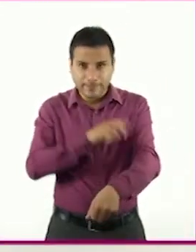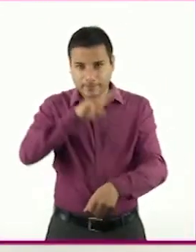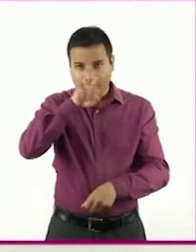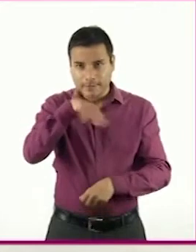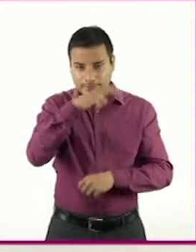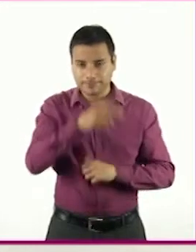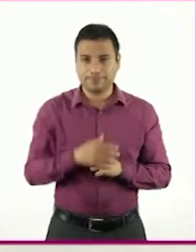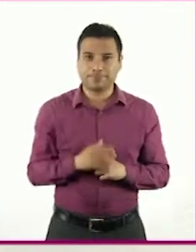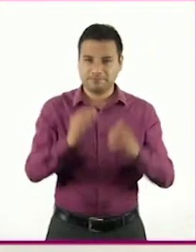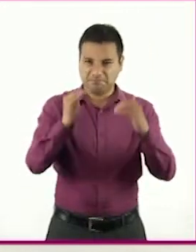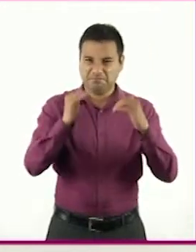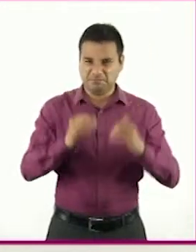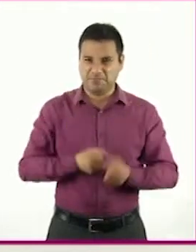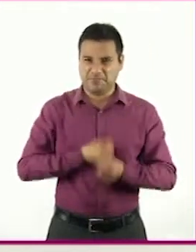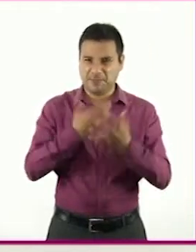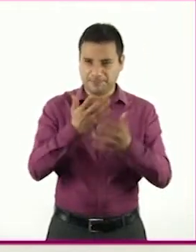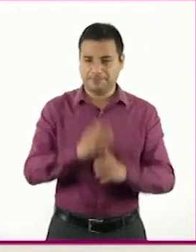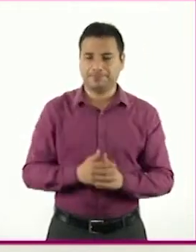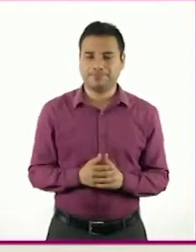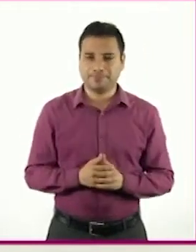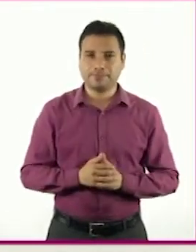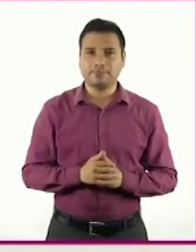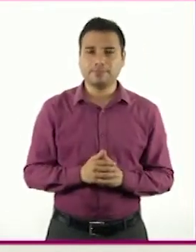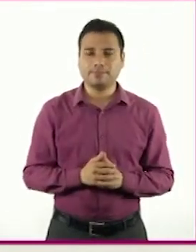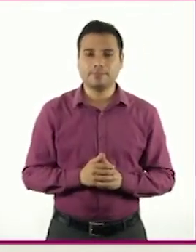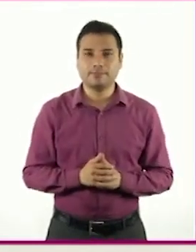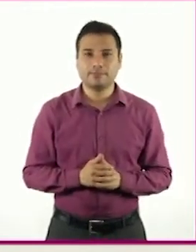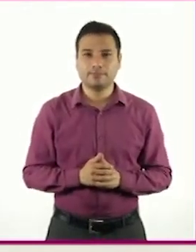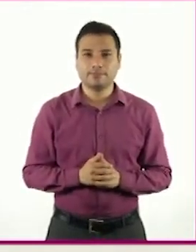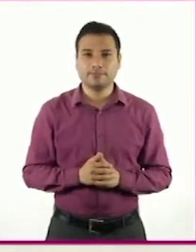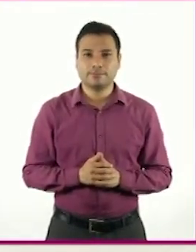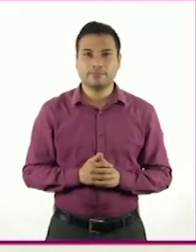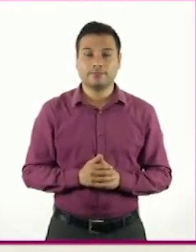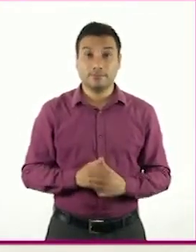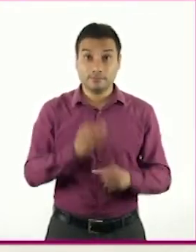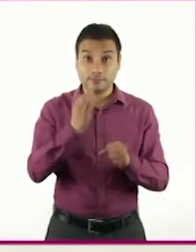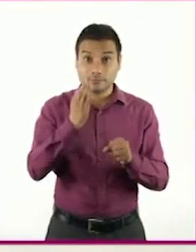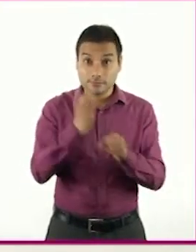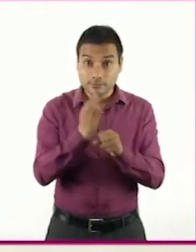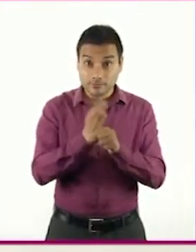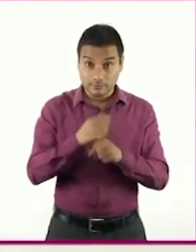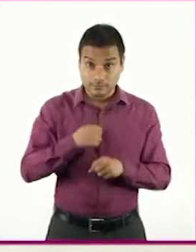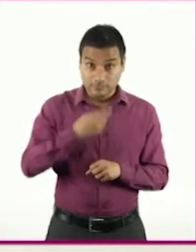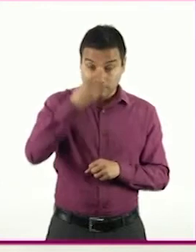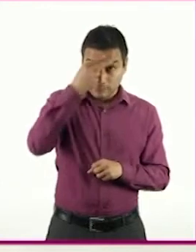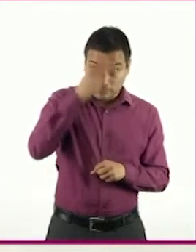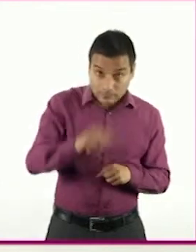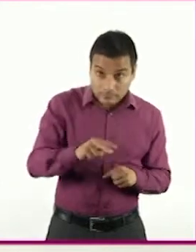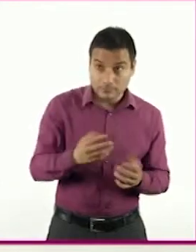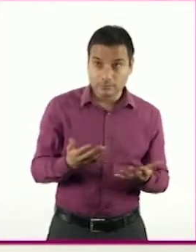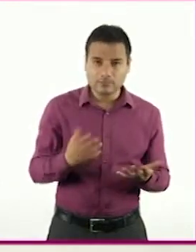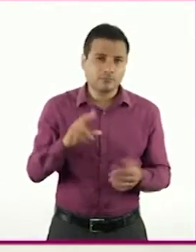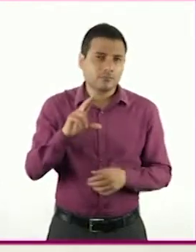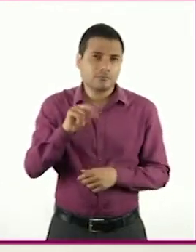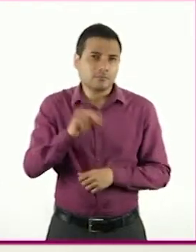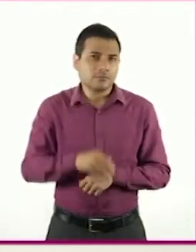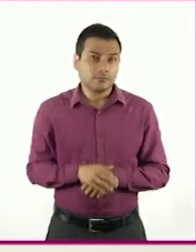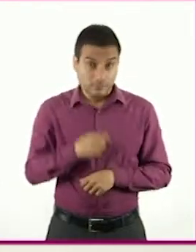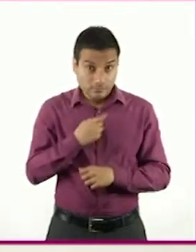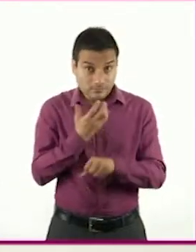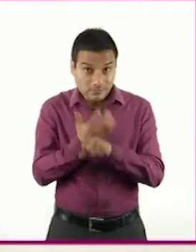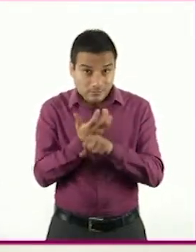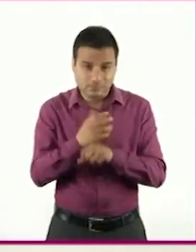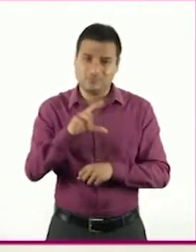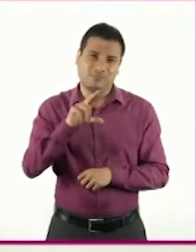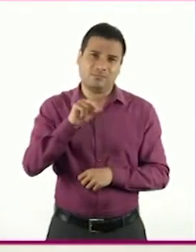siguiente poema es de Ricardo Sánchez. Hoy ya no soy mexicano ni hispano, ni tampoco americano,